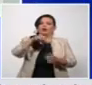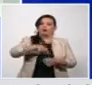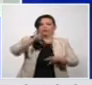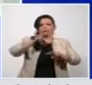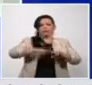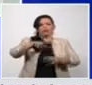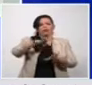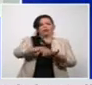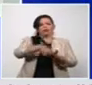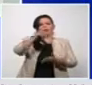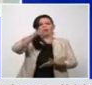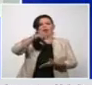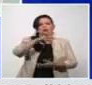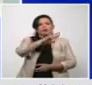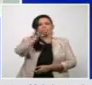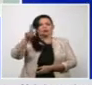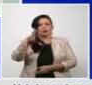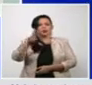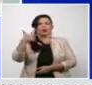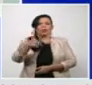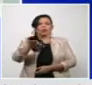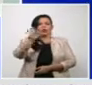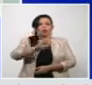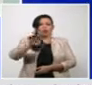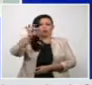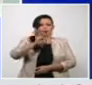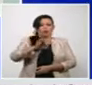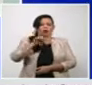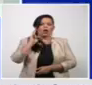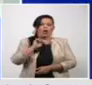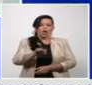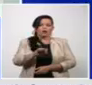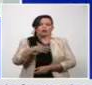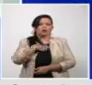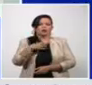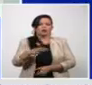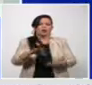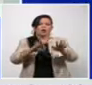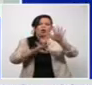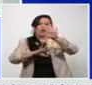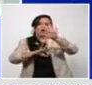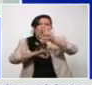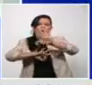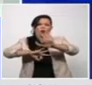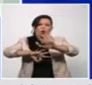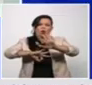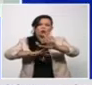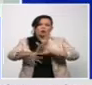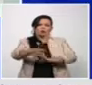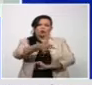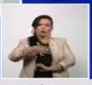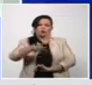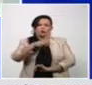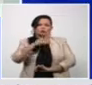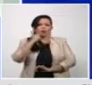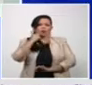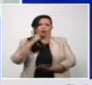octubre, entre los 8 municipios que en nuestro país aportan el